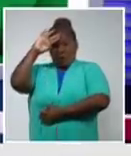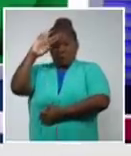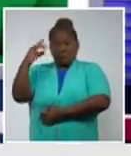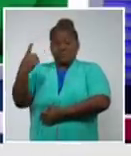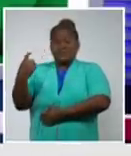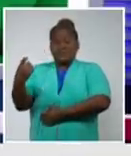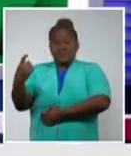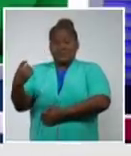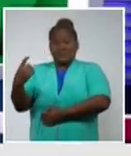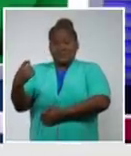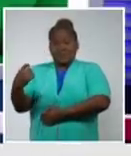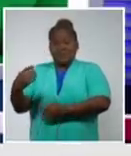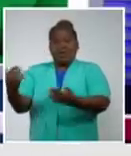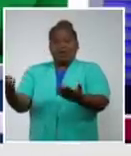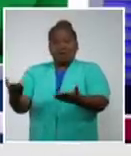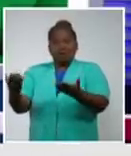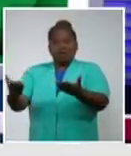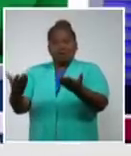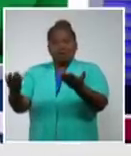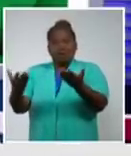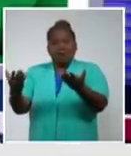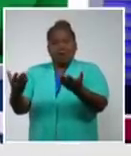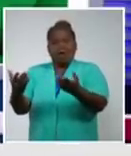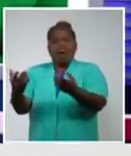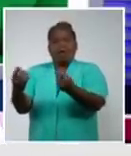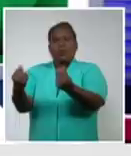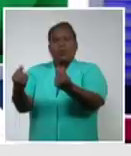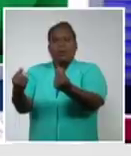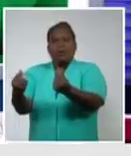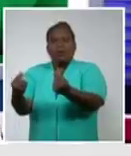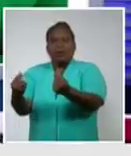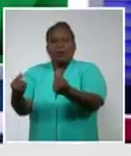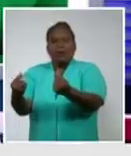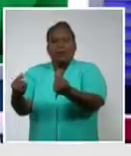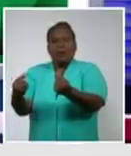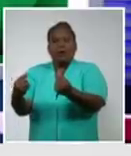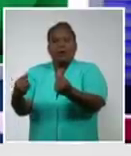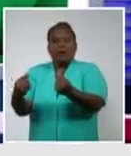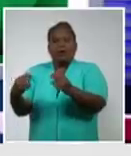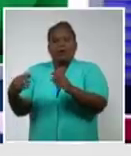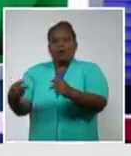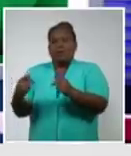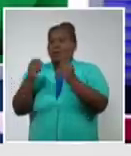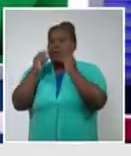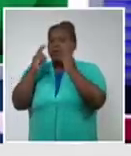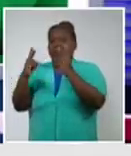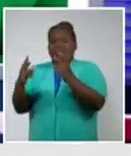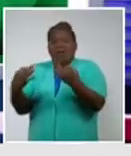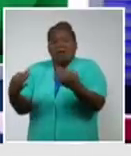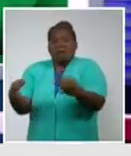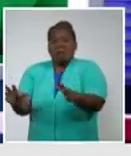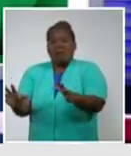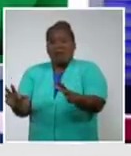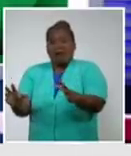de revitalizar su economía, de volver a la vida, de que nuestros niños vayan a